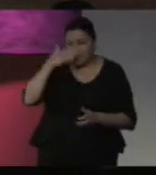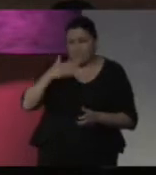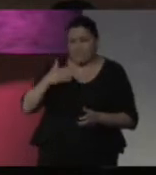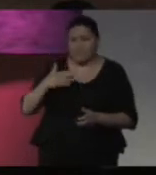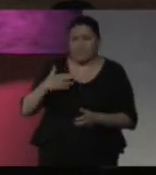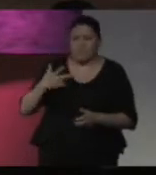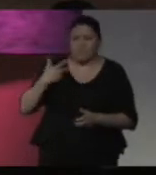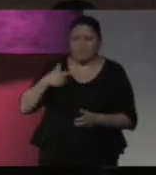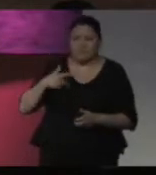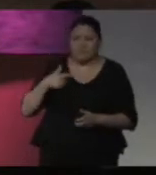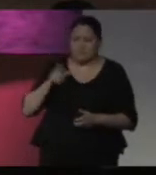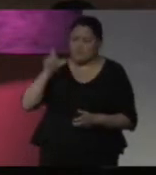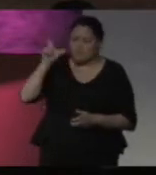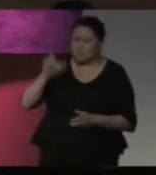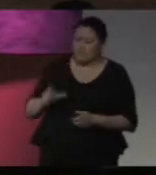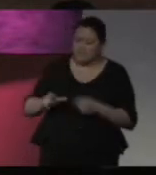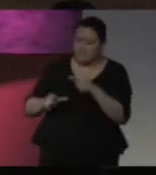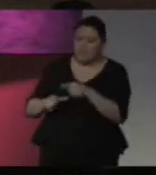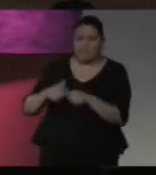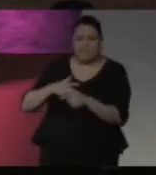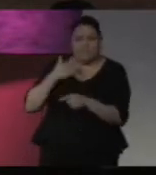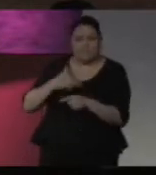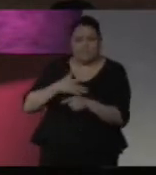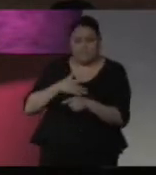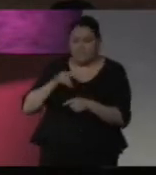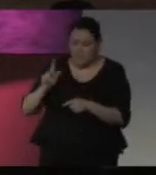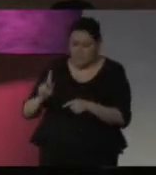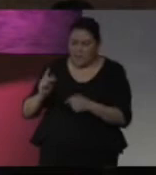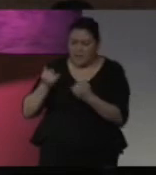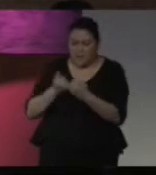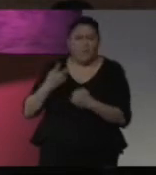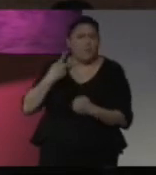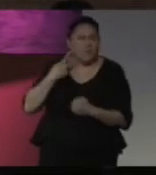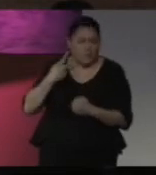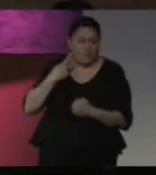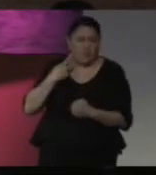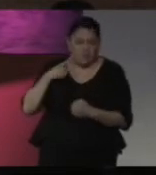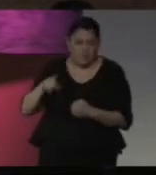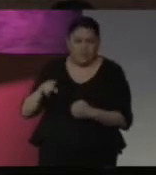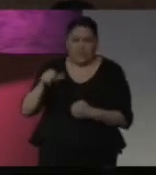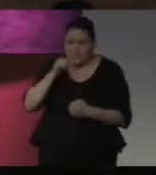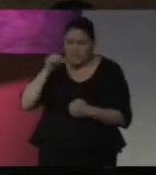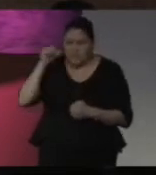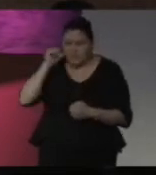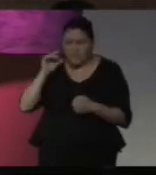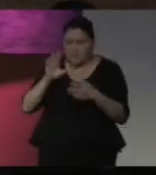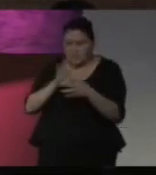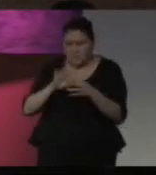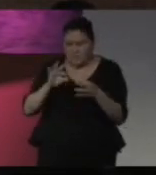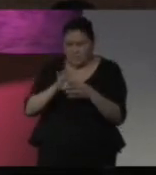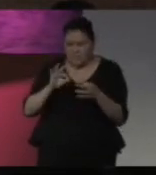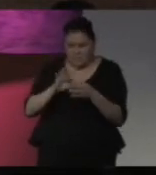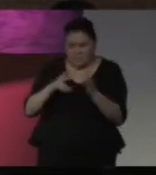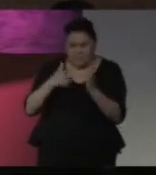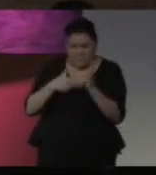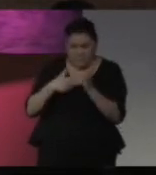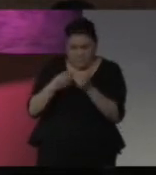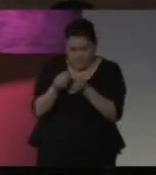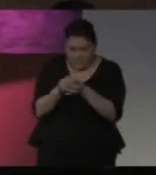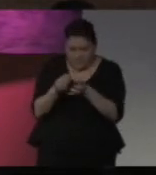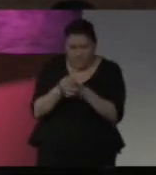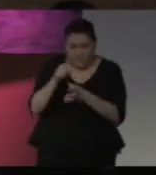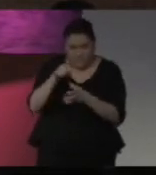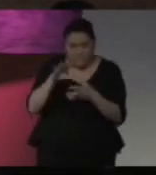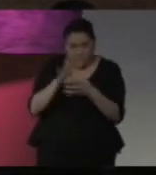es un tema que viene de los cenizas y que ayer lo planteé en uno de los talleres, bueno, en el taller de ayer.